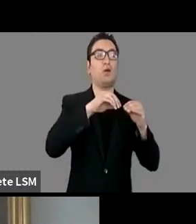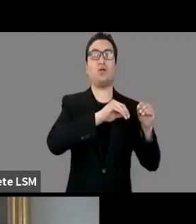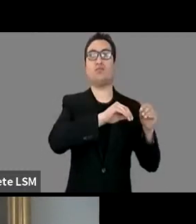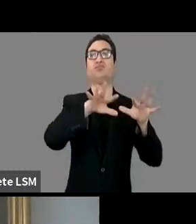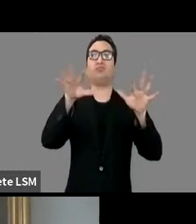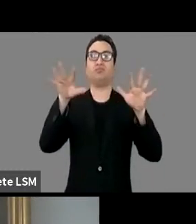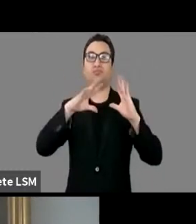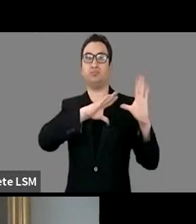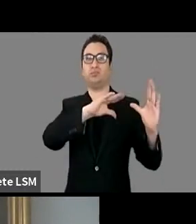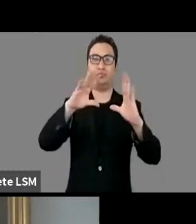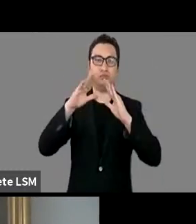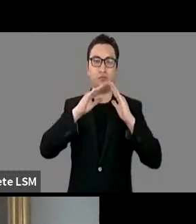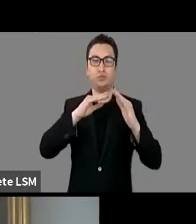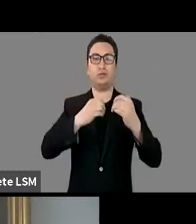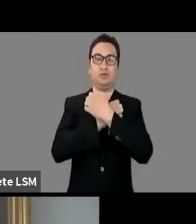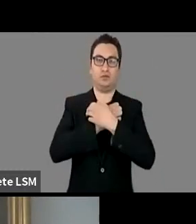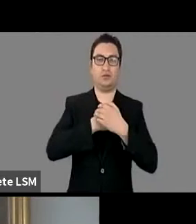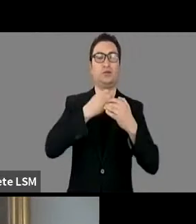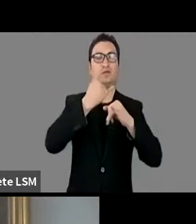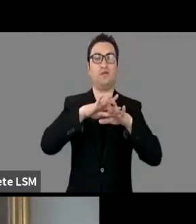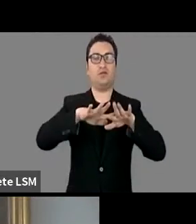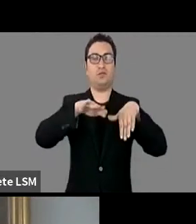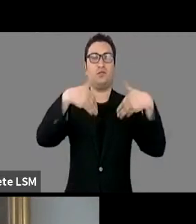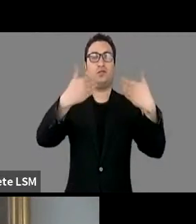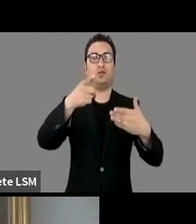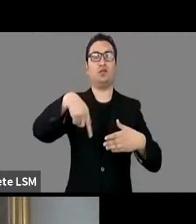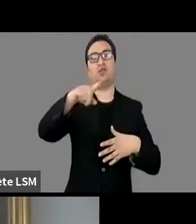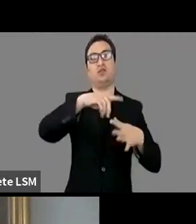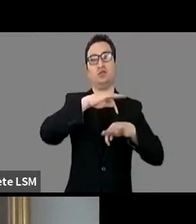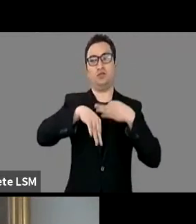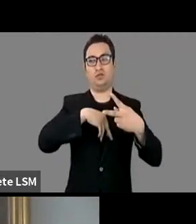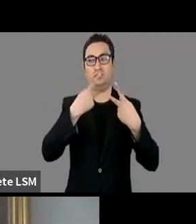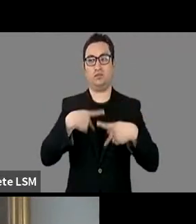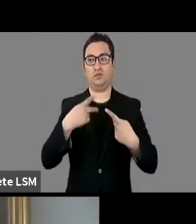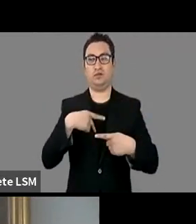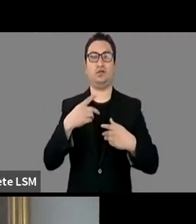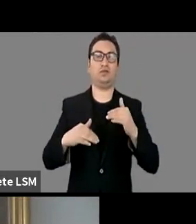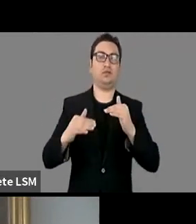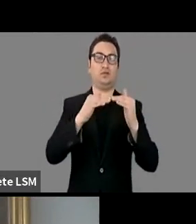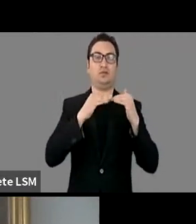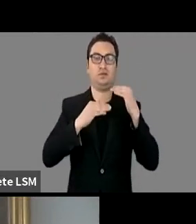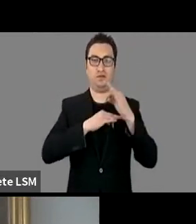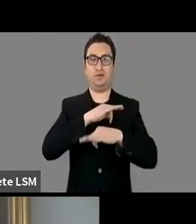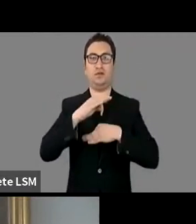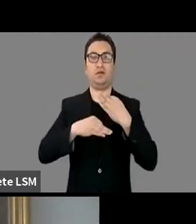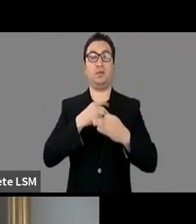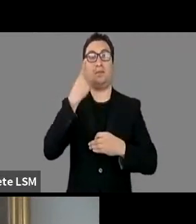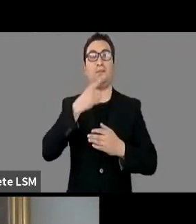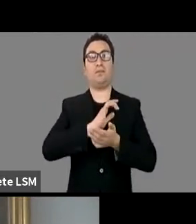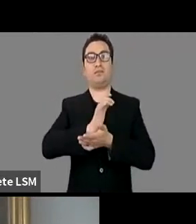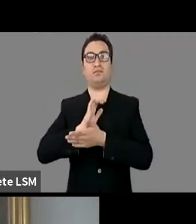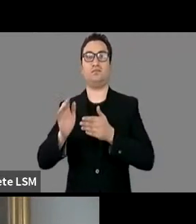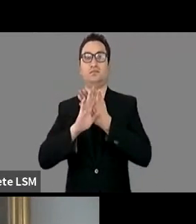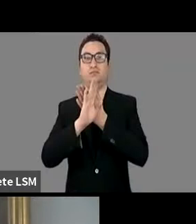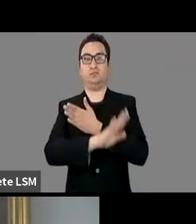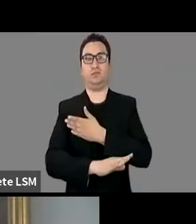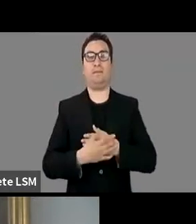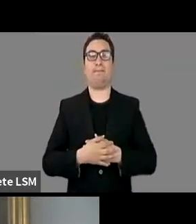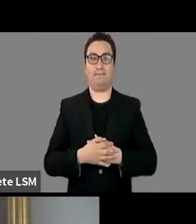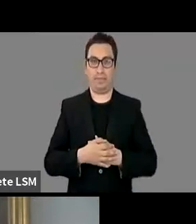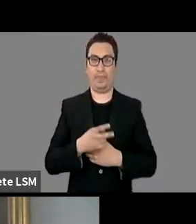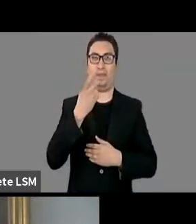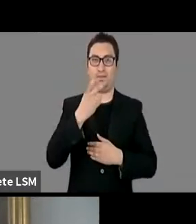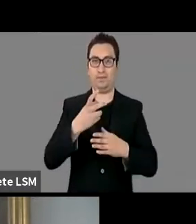y formación a todas las personas sobre la igualdad de oportunidades y evitar la discriminación. Hay que apoyar la inclusión